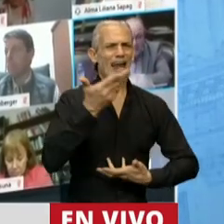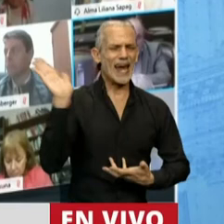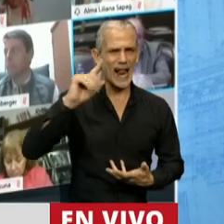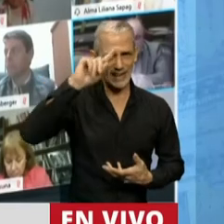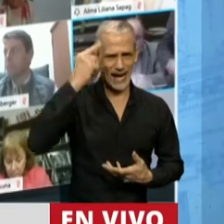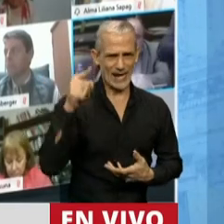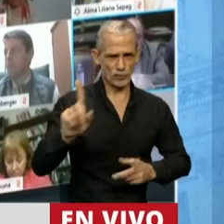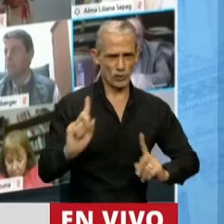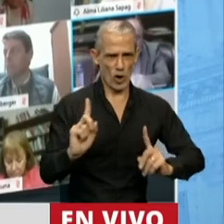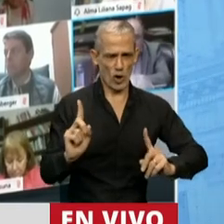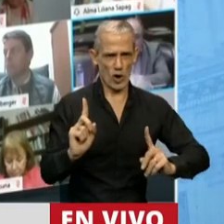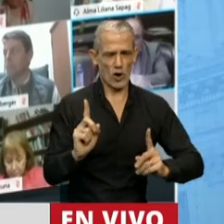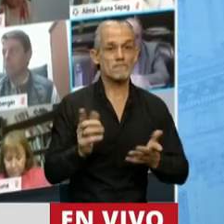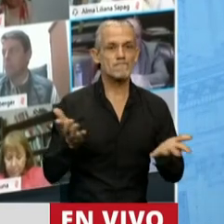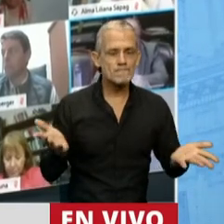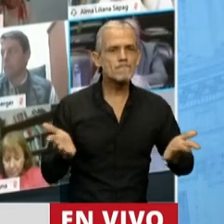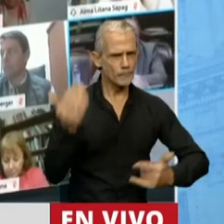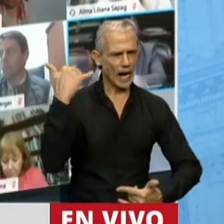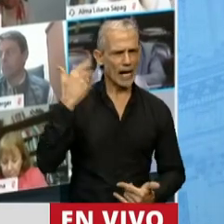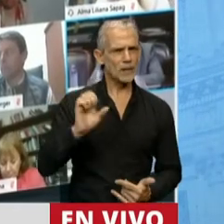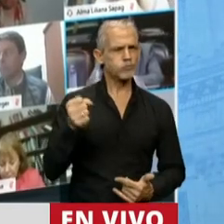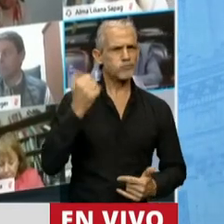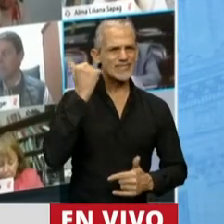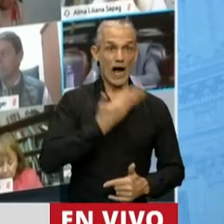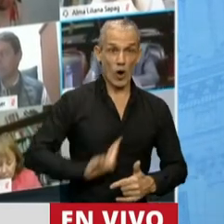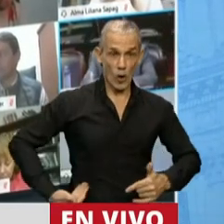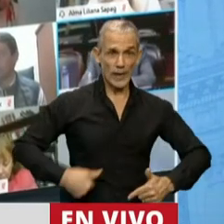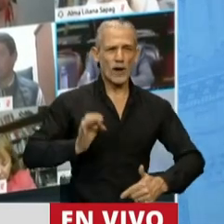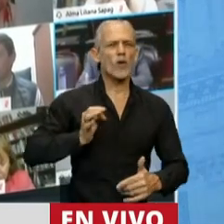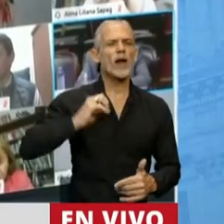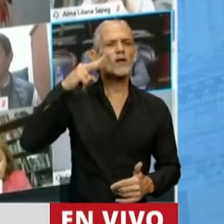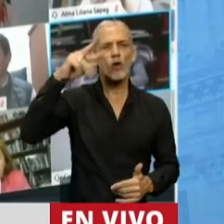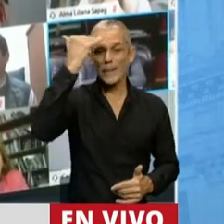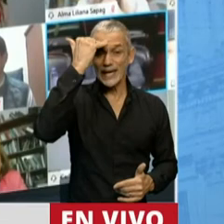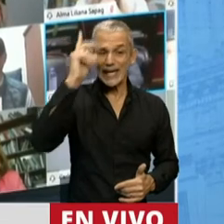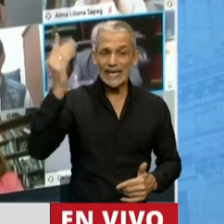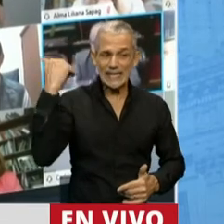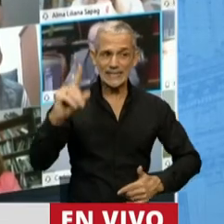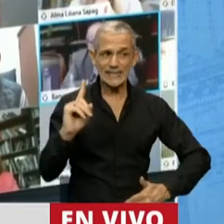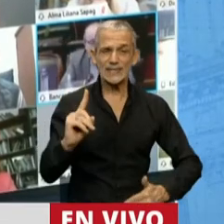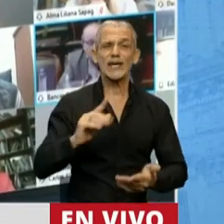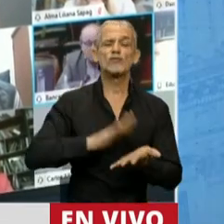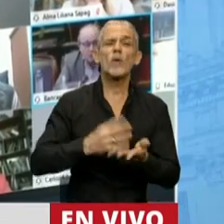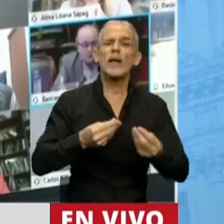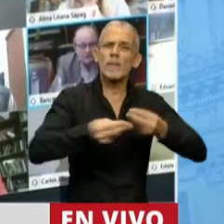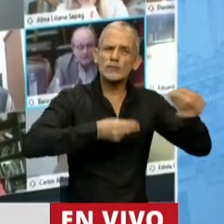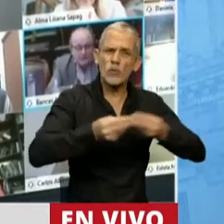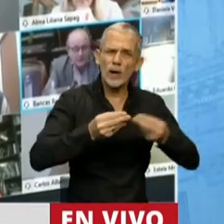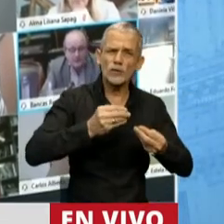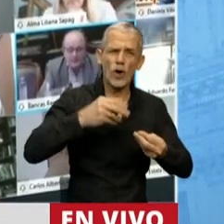barbaridad lo había hecho el gobierno del año 2015 al aprobar el presupuesto